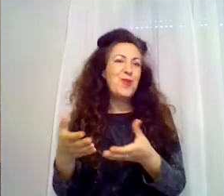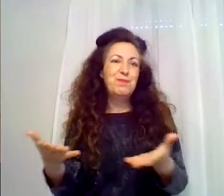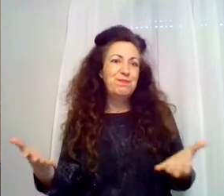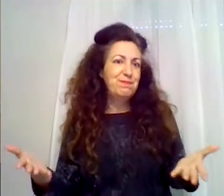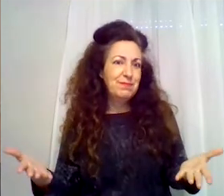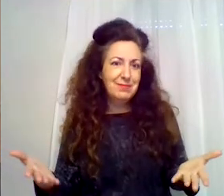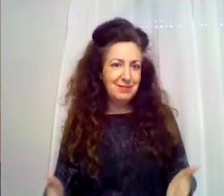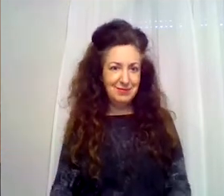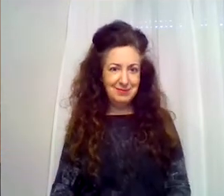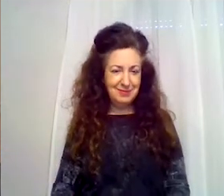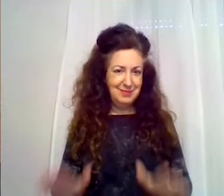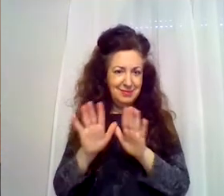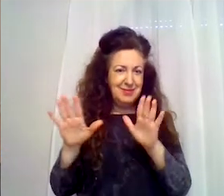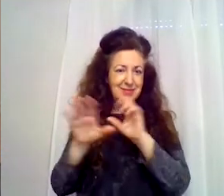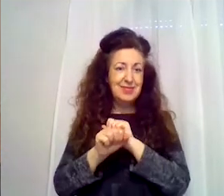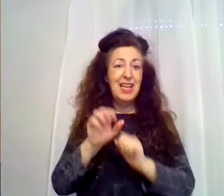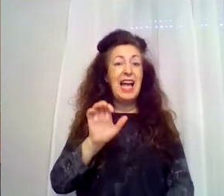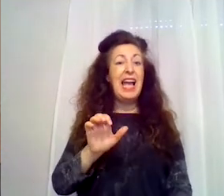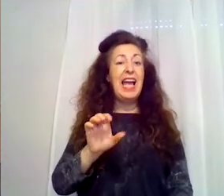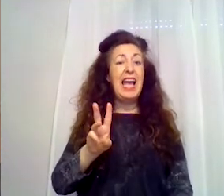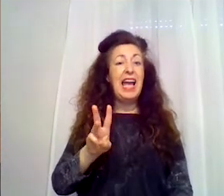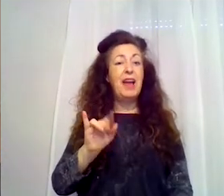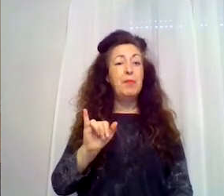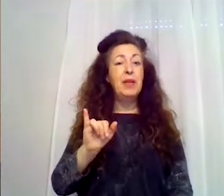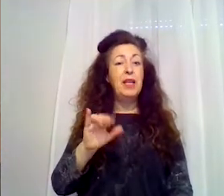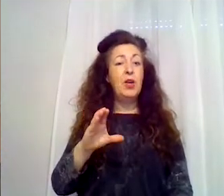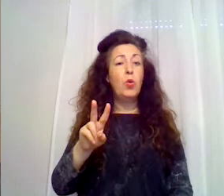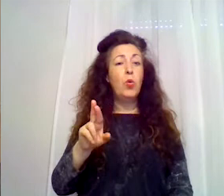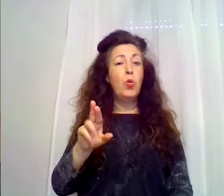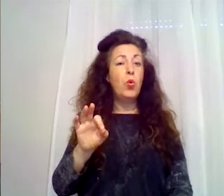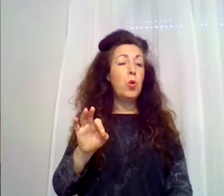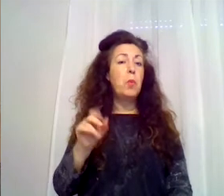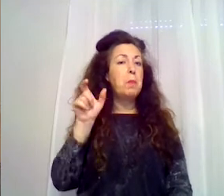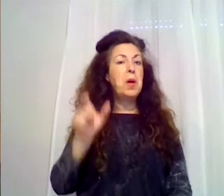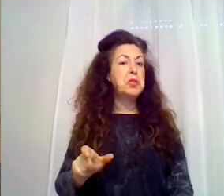Muy bien, gracias Nacho. Muy bien, ¿verdad?